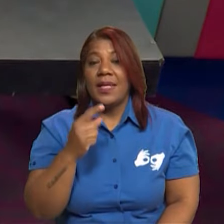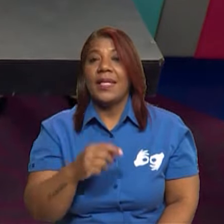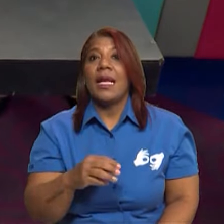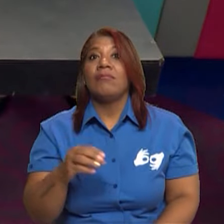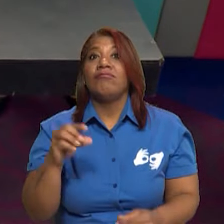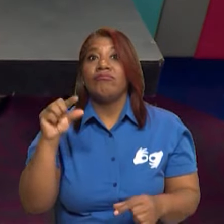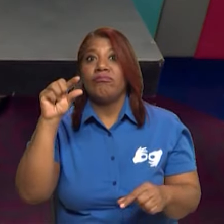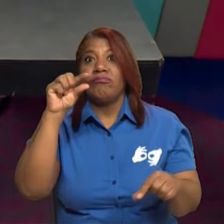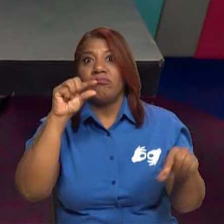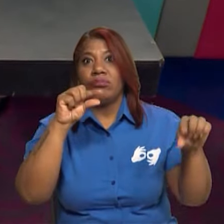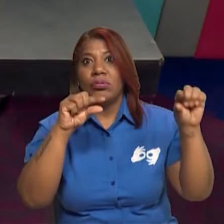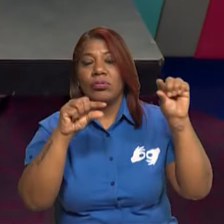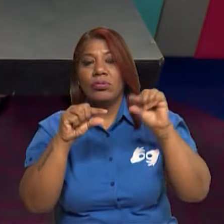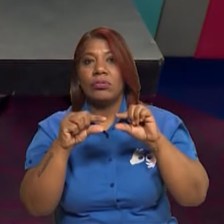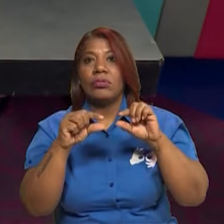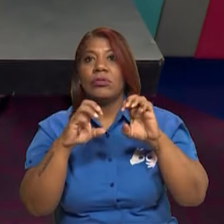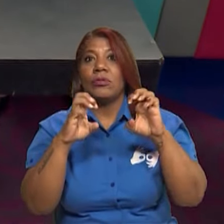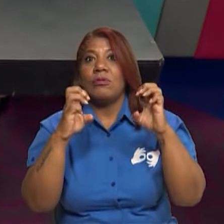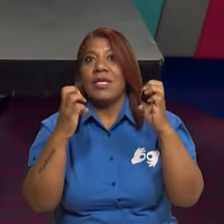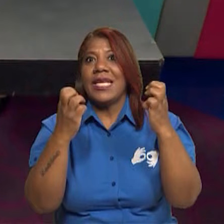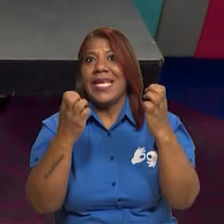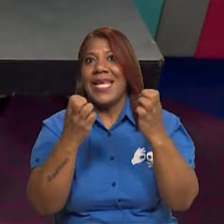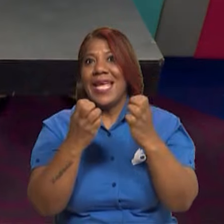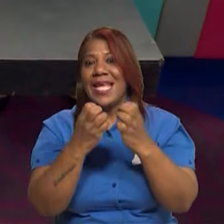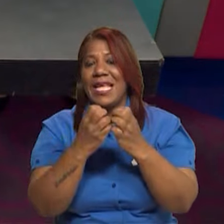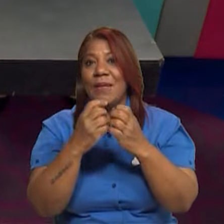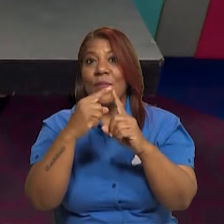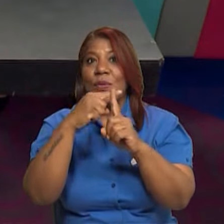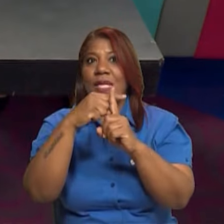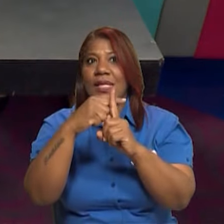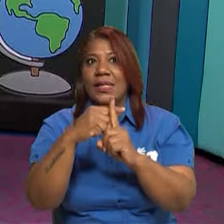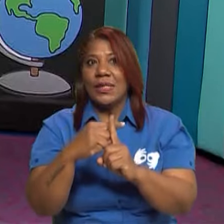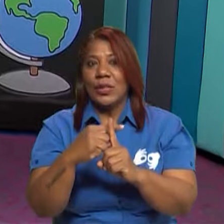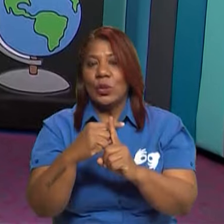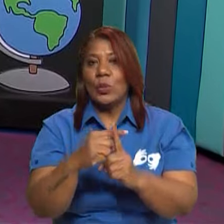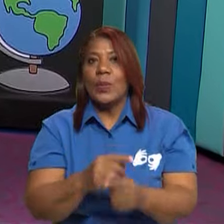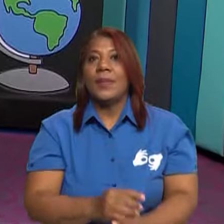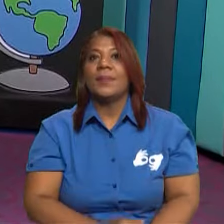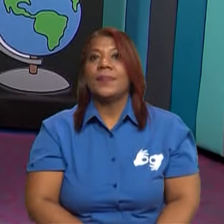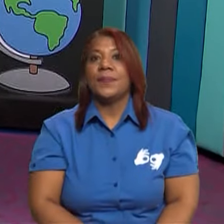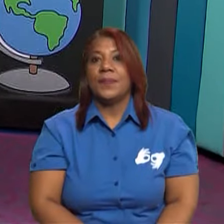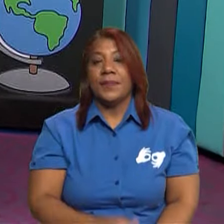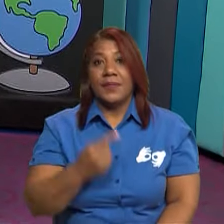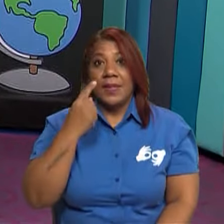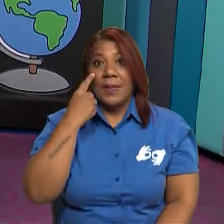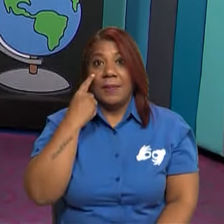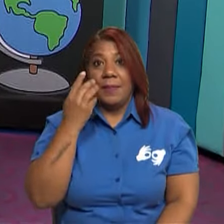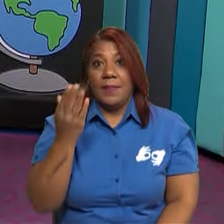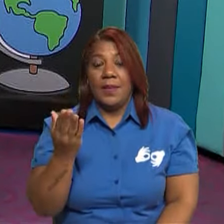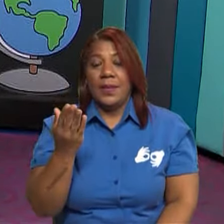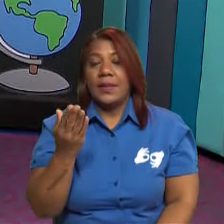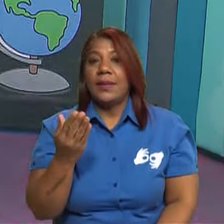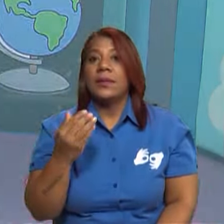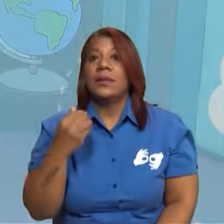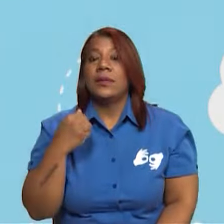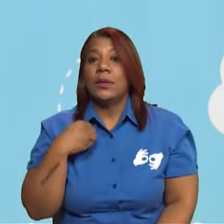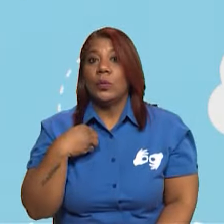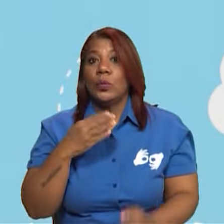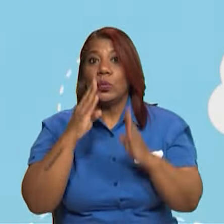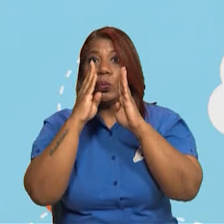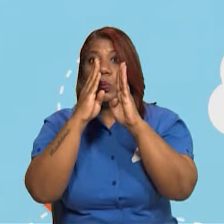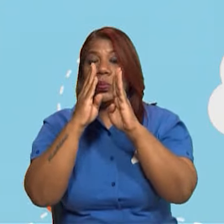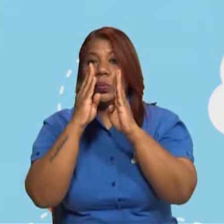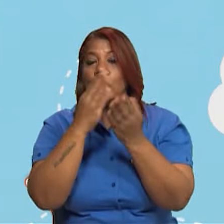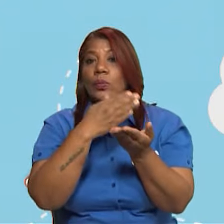para ellos y nos funciona a todos para poder resolverlos. Y tenemos una situación a continuación, y es que en una librería